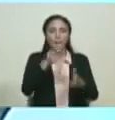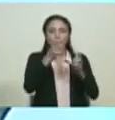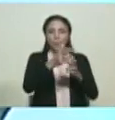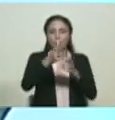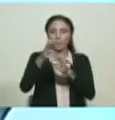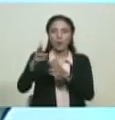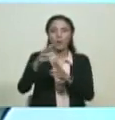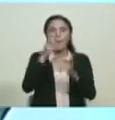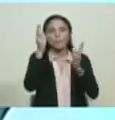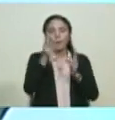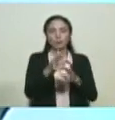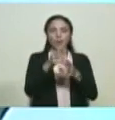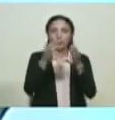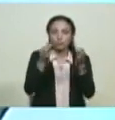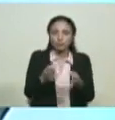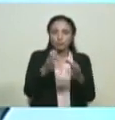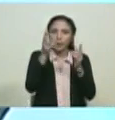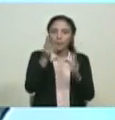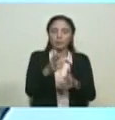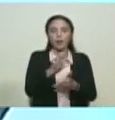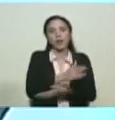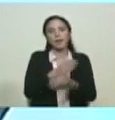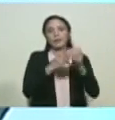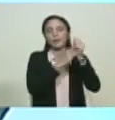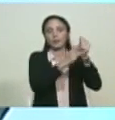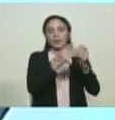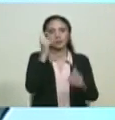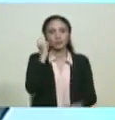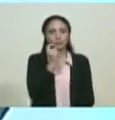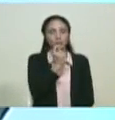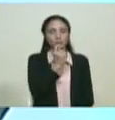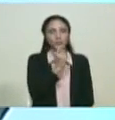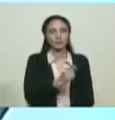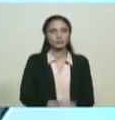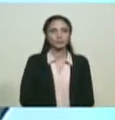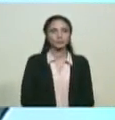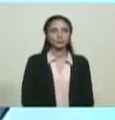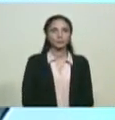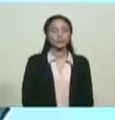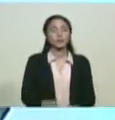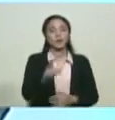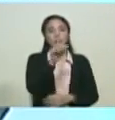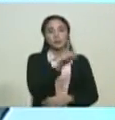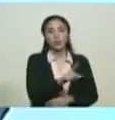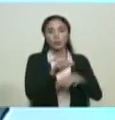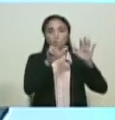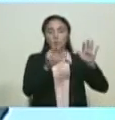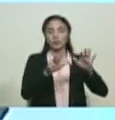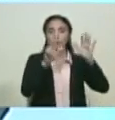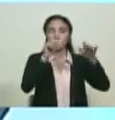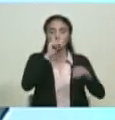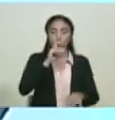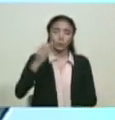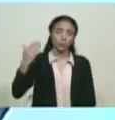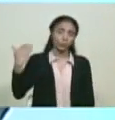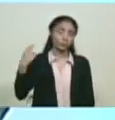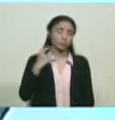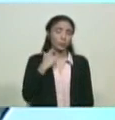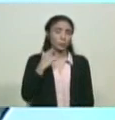vida de ese gran líder de ese gran libertador antonio josé de sucre 188 años antes